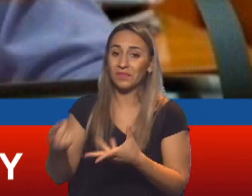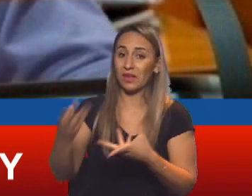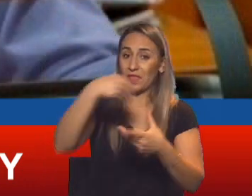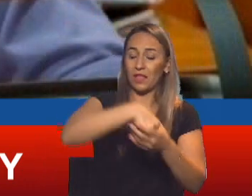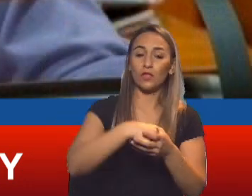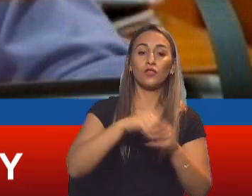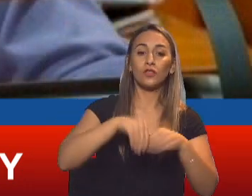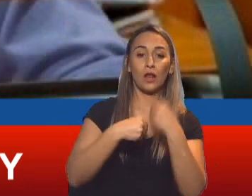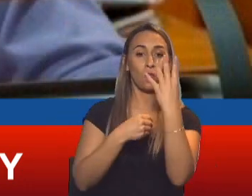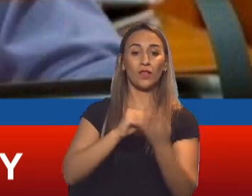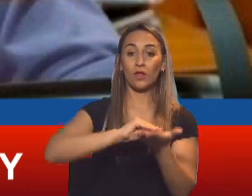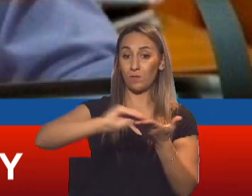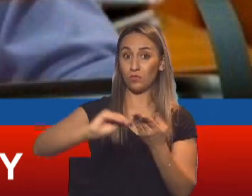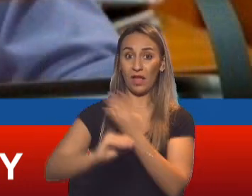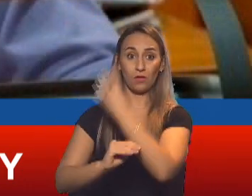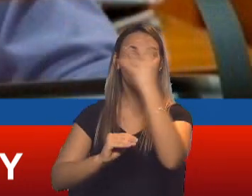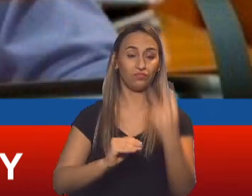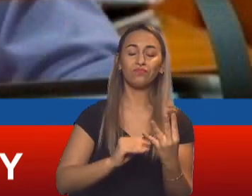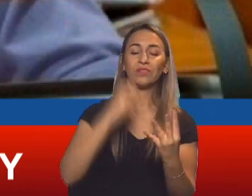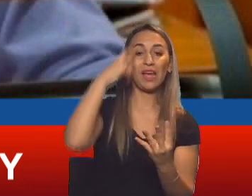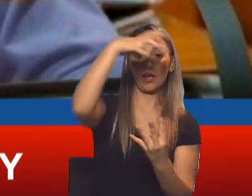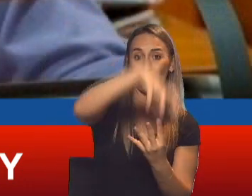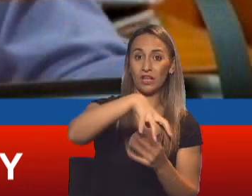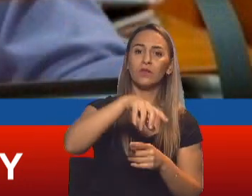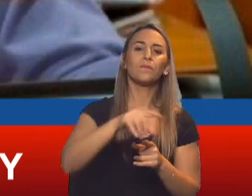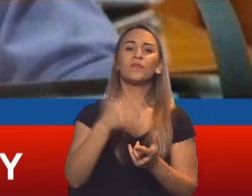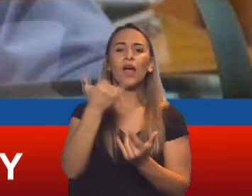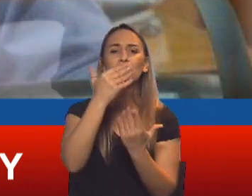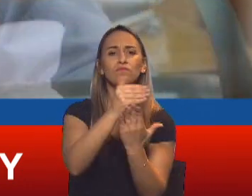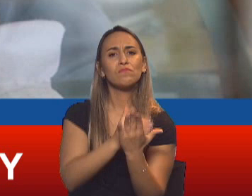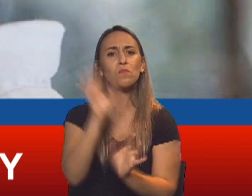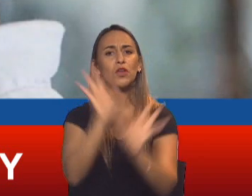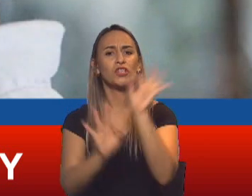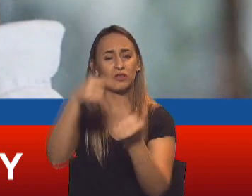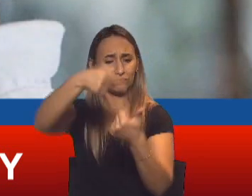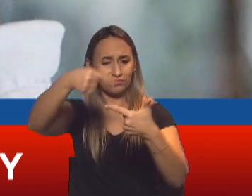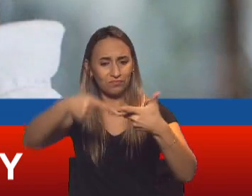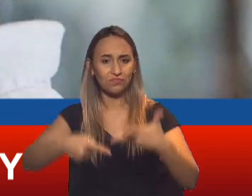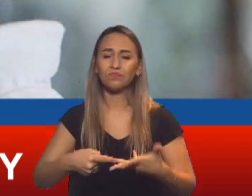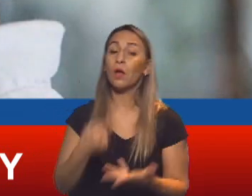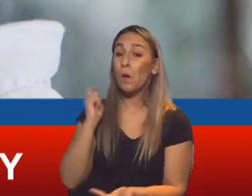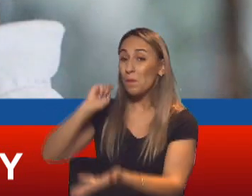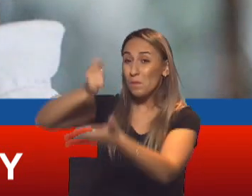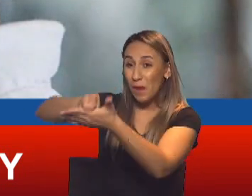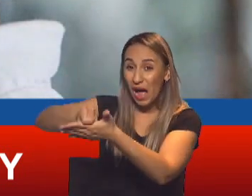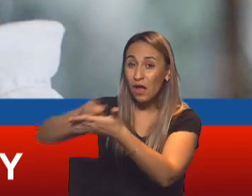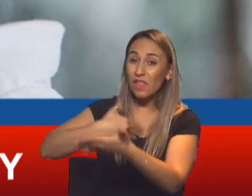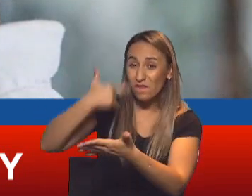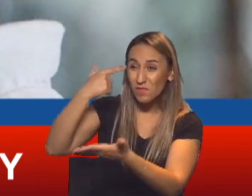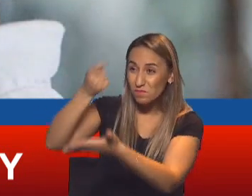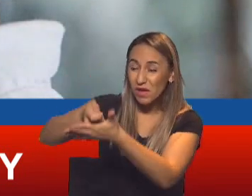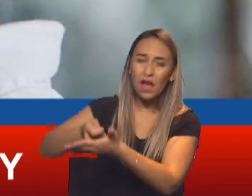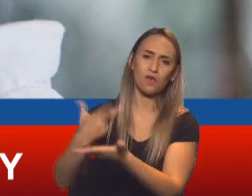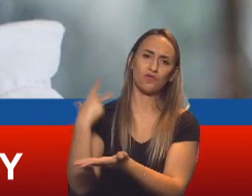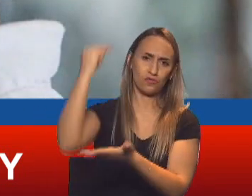Frente de Izquierda tendrá en la Cámara Baja del Congreso, con una agenda de proyectos que rechaza el pago de la deuda con organismos de crédito